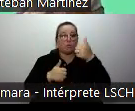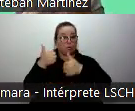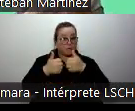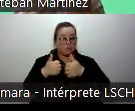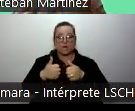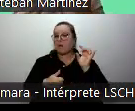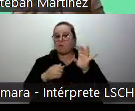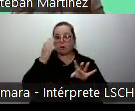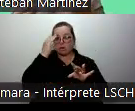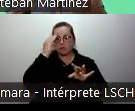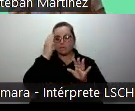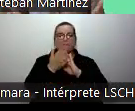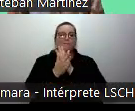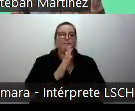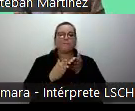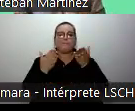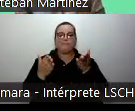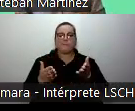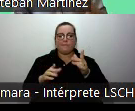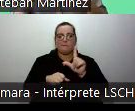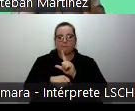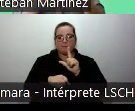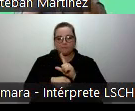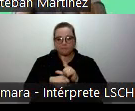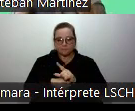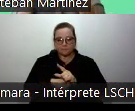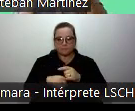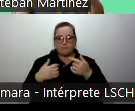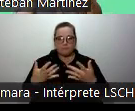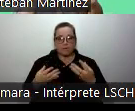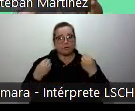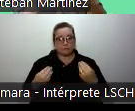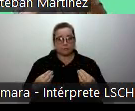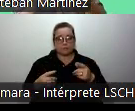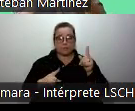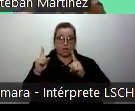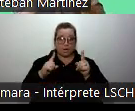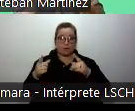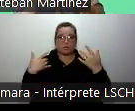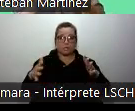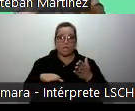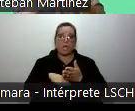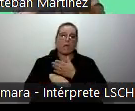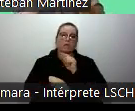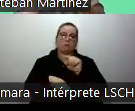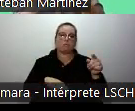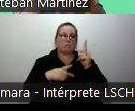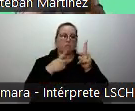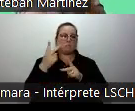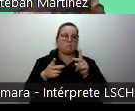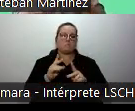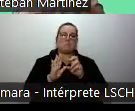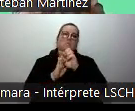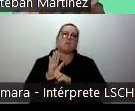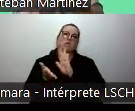con todo tu parte laboral ya así que eso es bueno alguno de ustedes quizás se han han visto proyectos que son por el lado de la